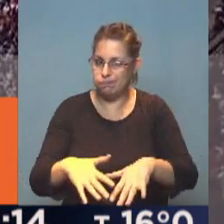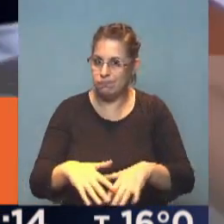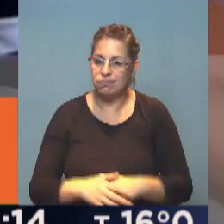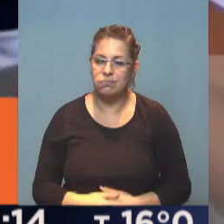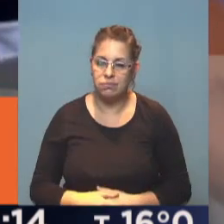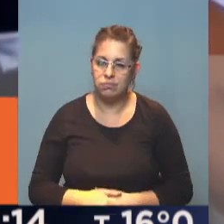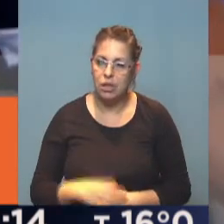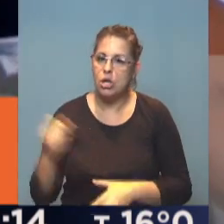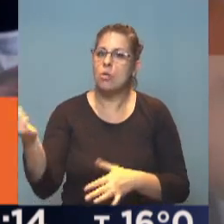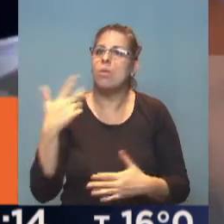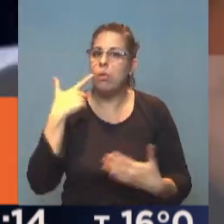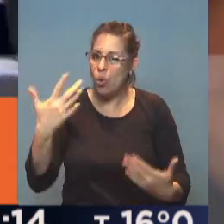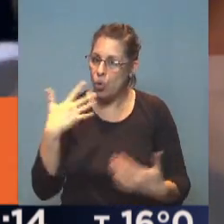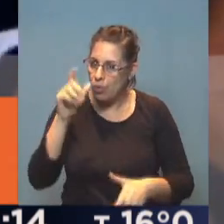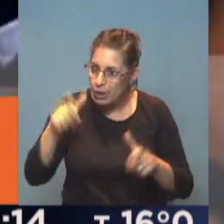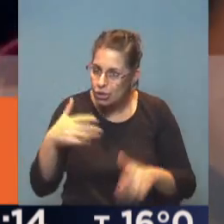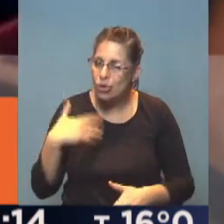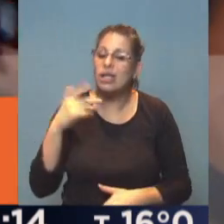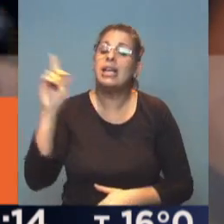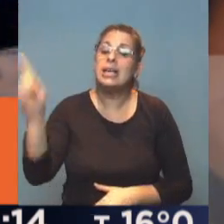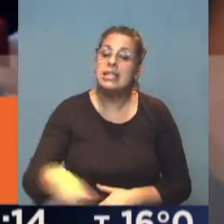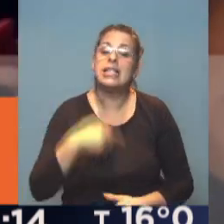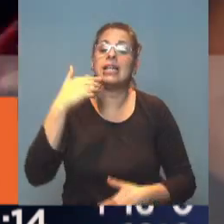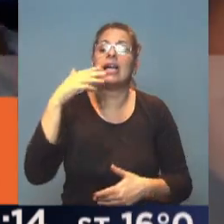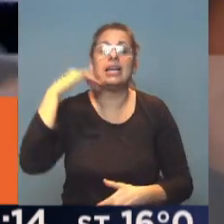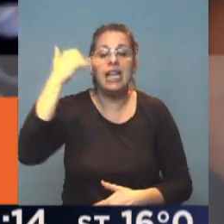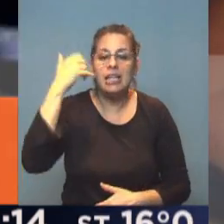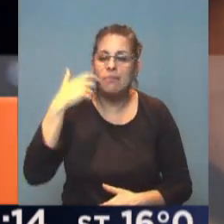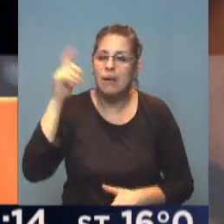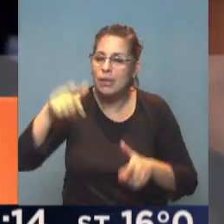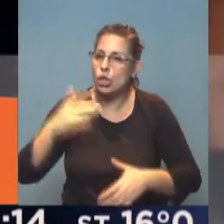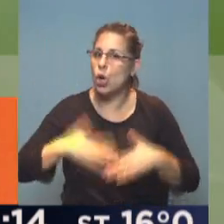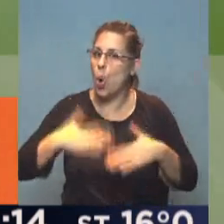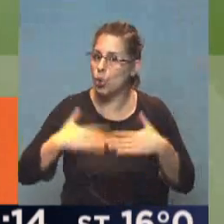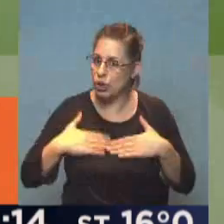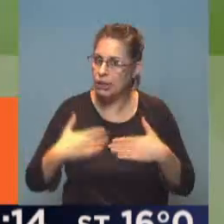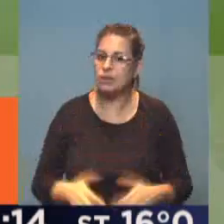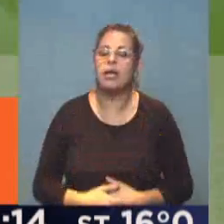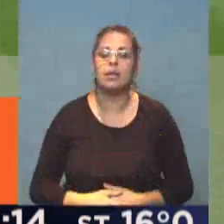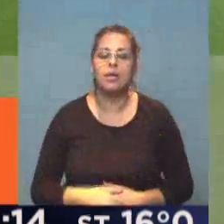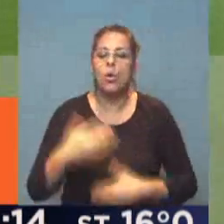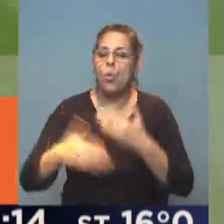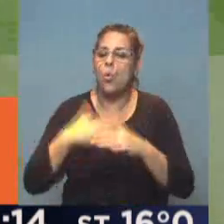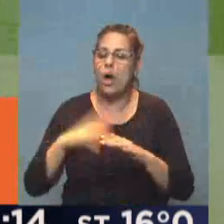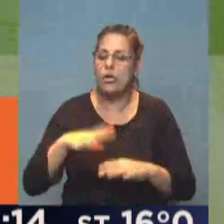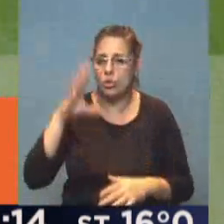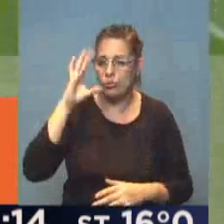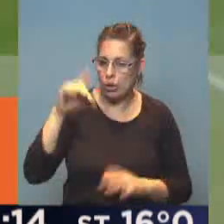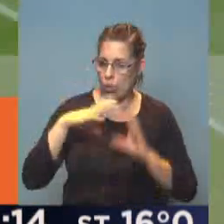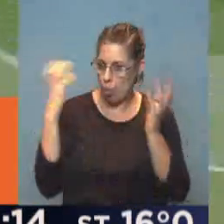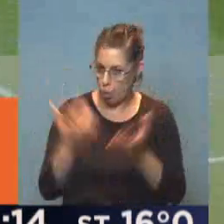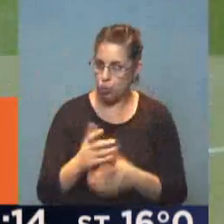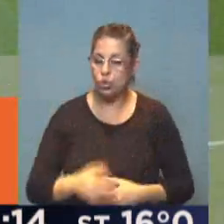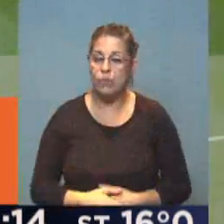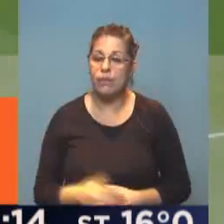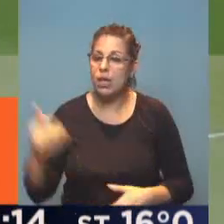que tiene para la gente de París la llegada de este verdadero ídolo, símbolo mundial de gran proyección. Es realmente